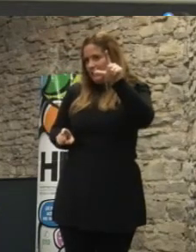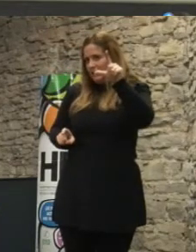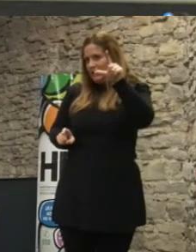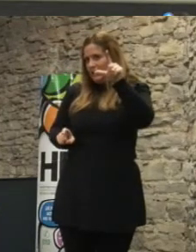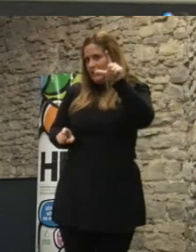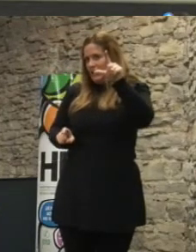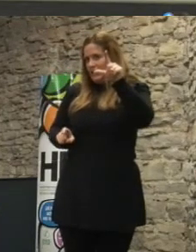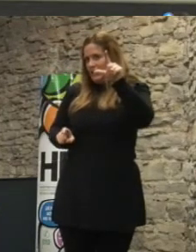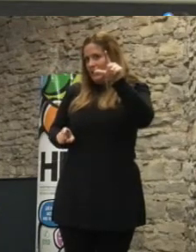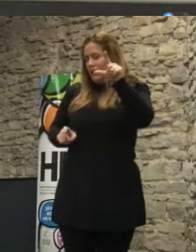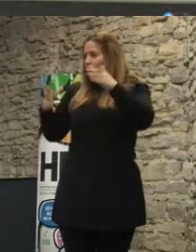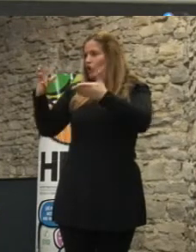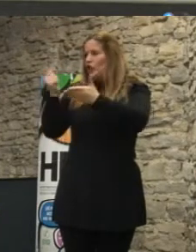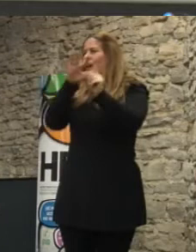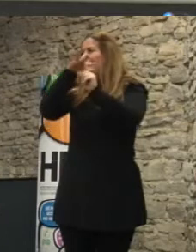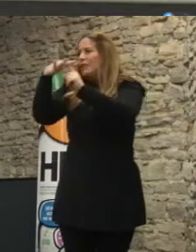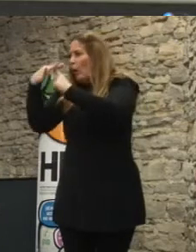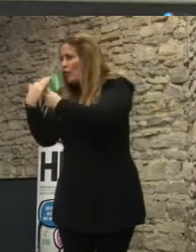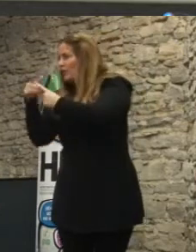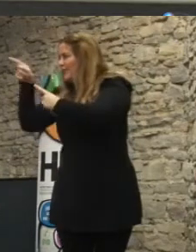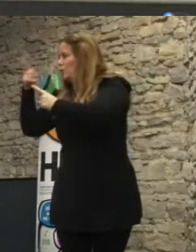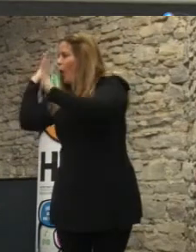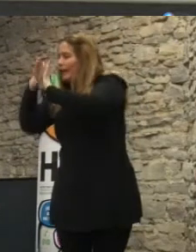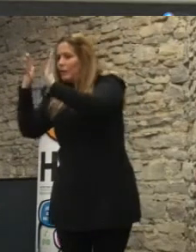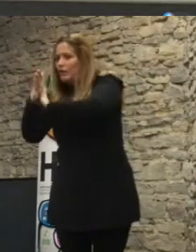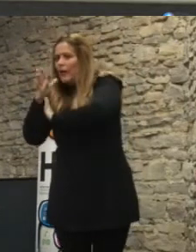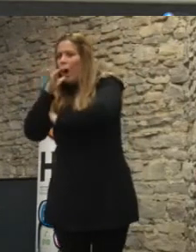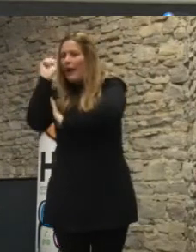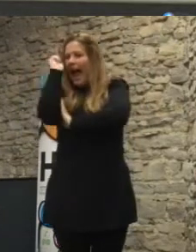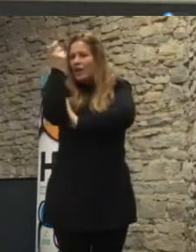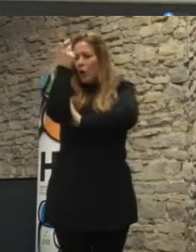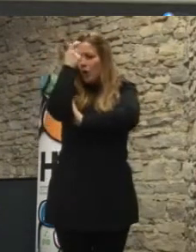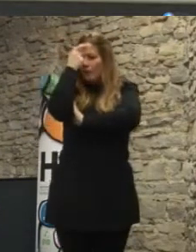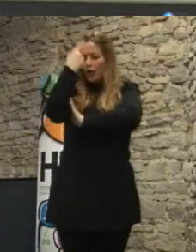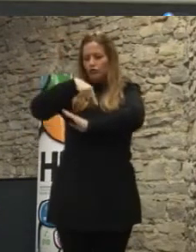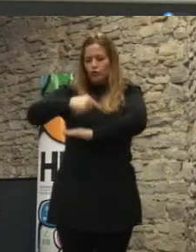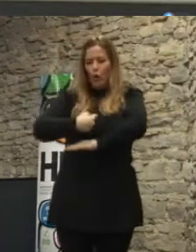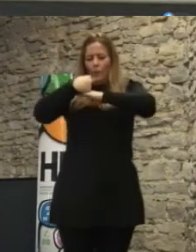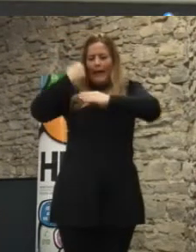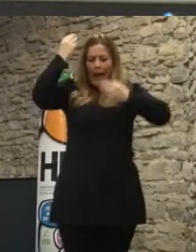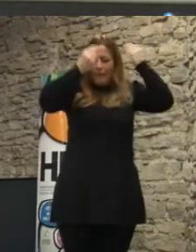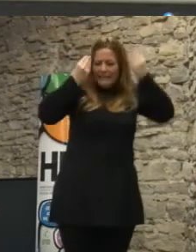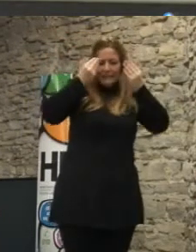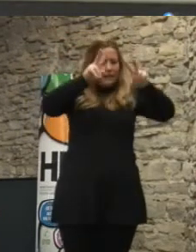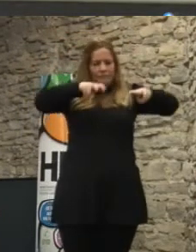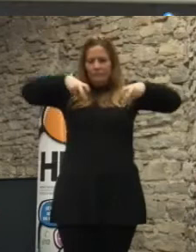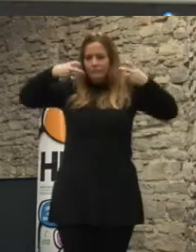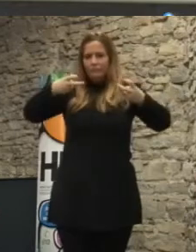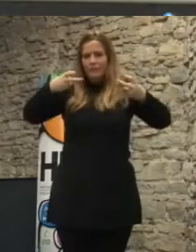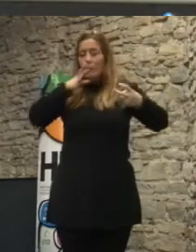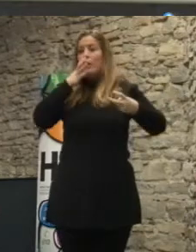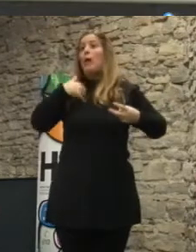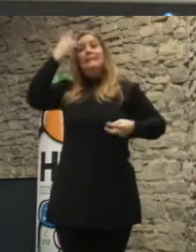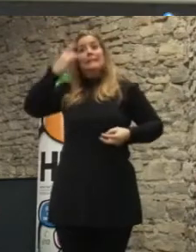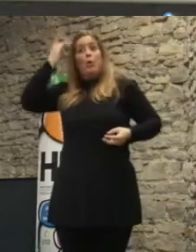mencionado, sí le están dando un revolcón, al concepto, sí. Y estamos tirando hacia otras cosas, ¿no? Por ejemplo, a mí se me ocurre